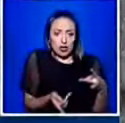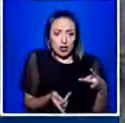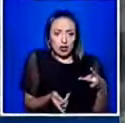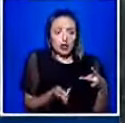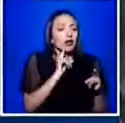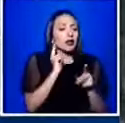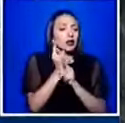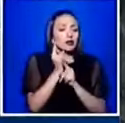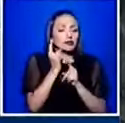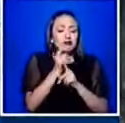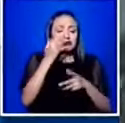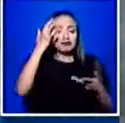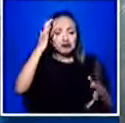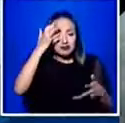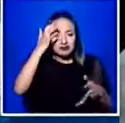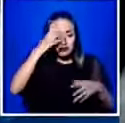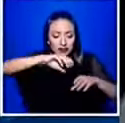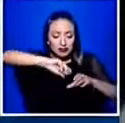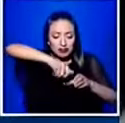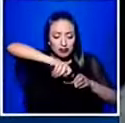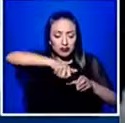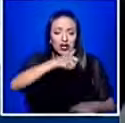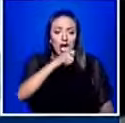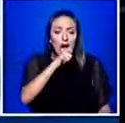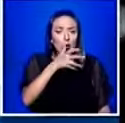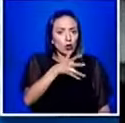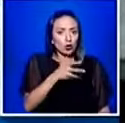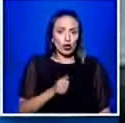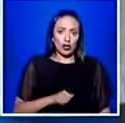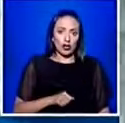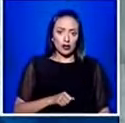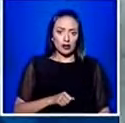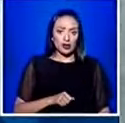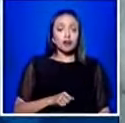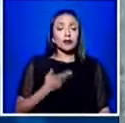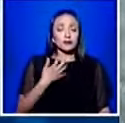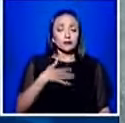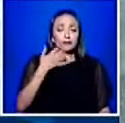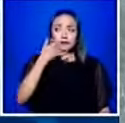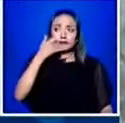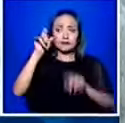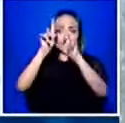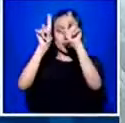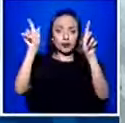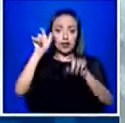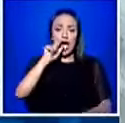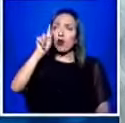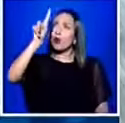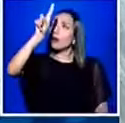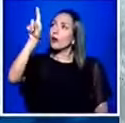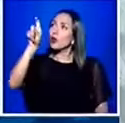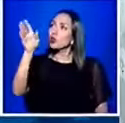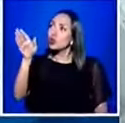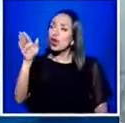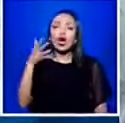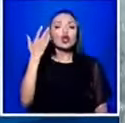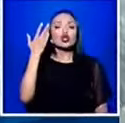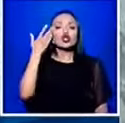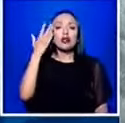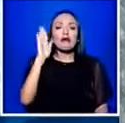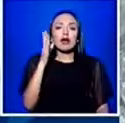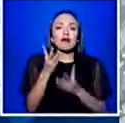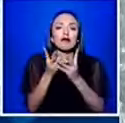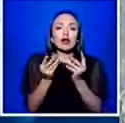realmente desesperante la situación. Nos comunicamos a la EMAP, nos dijeron que no hay fecha de